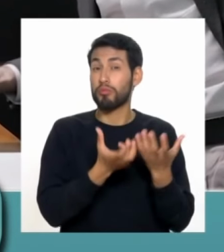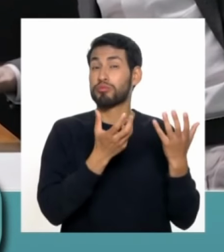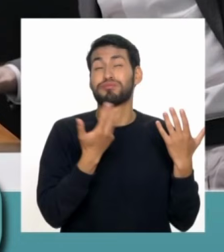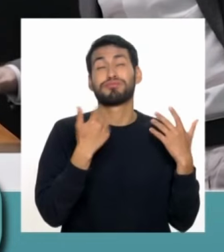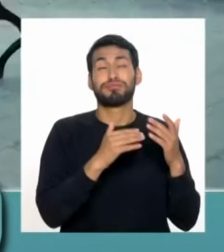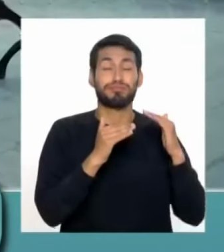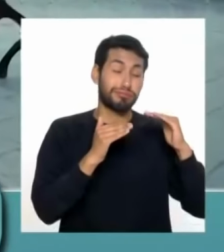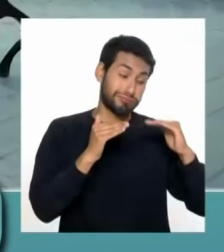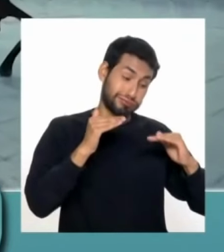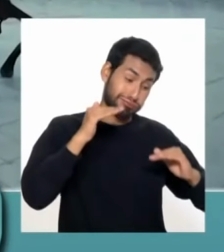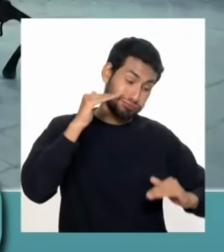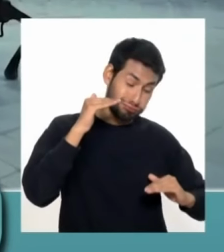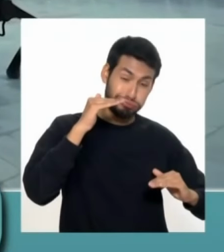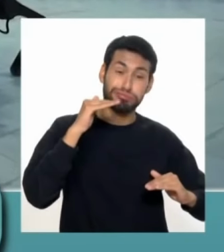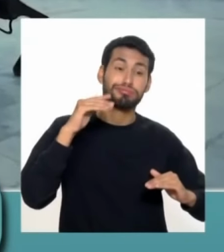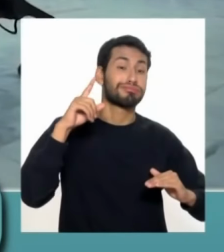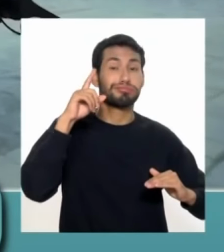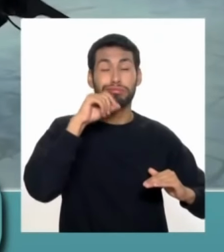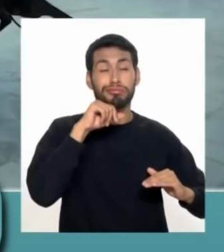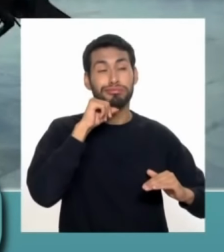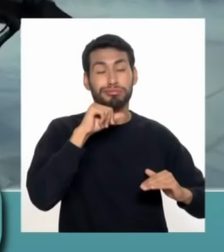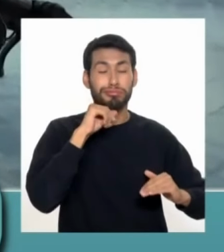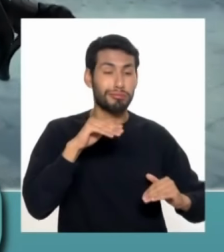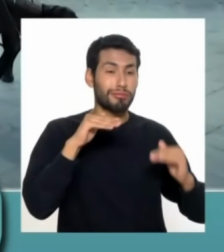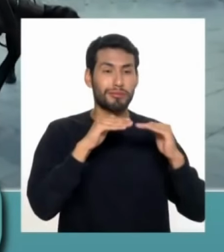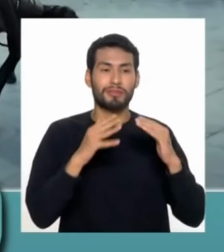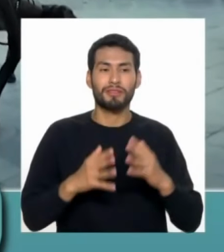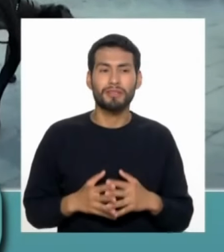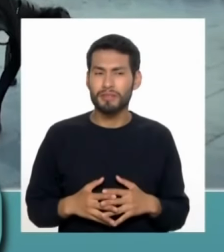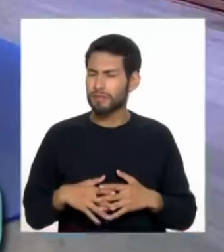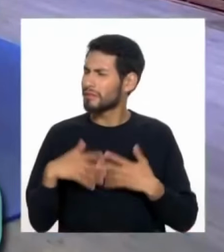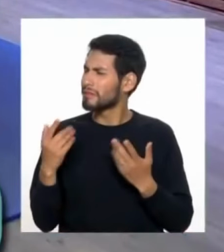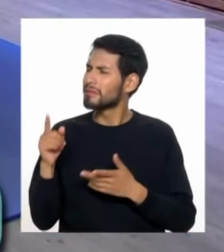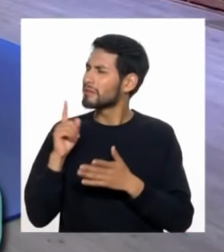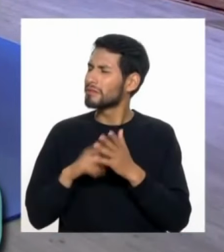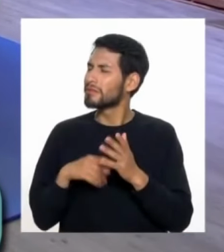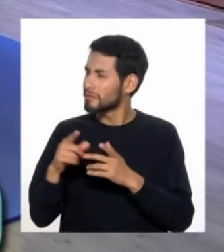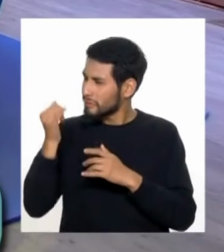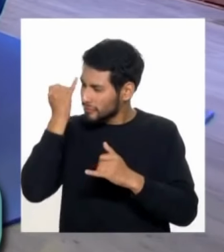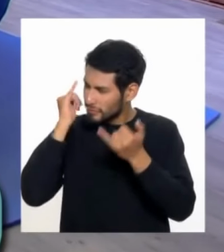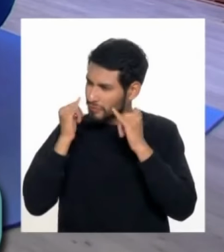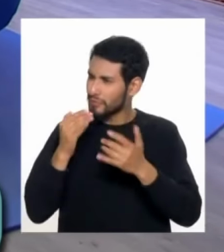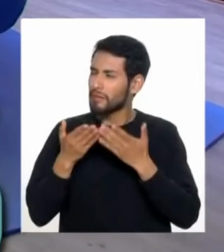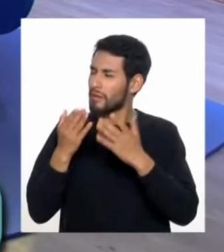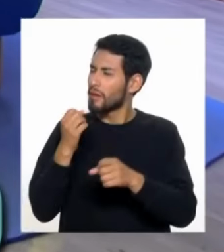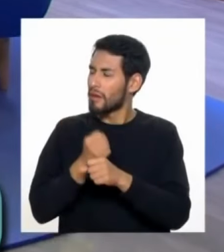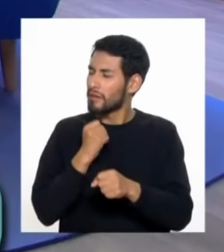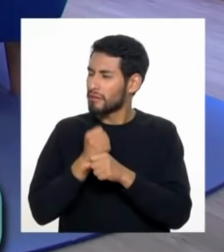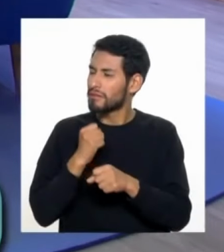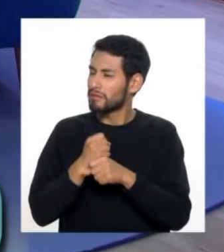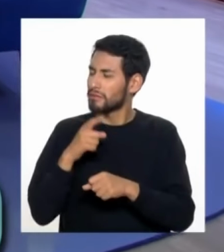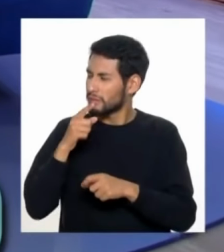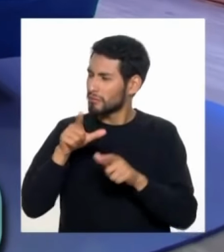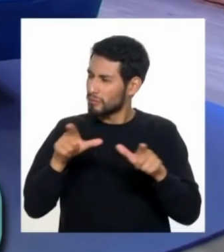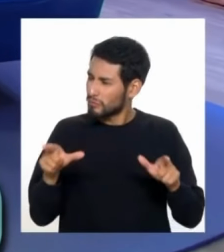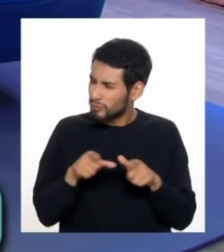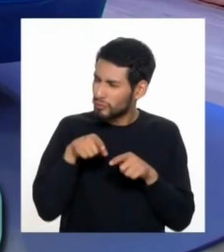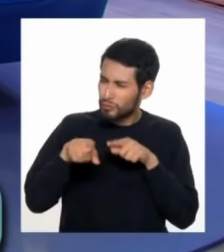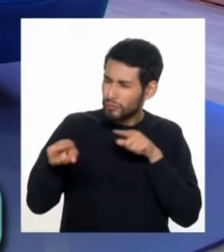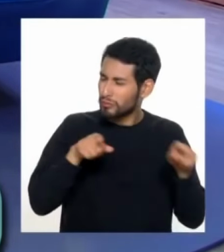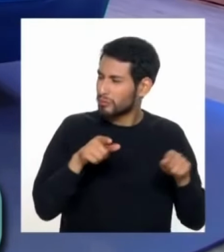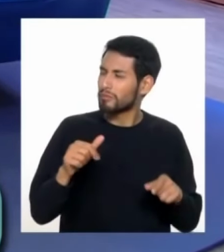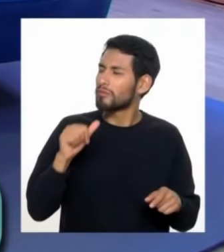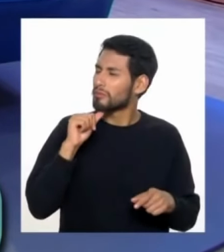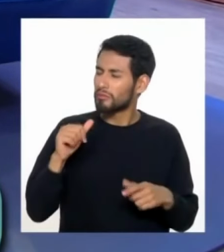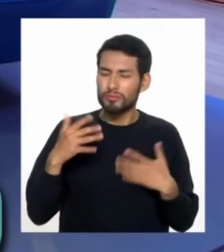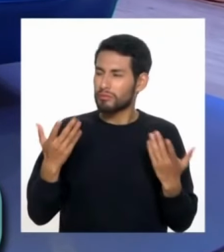brecha muy grande ahí todavía por cerrar, ¿no? Sobre todo en áreas rurales. ¿Cuáles serían estas estrategias a trabajar, sobre todo en estas zonas donde